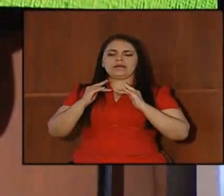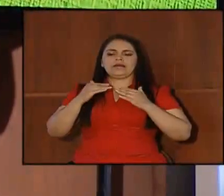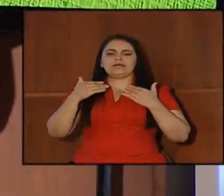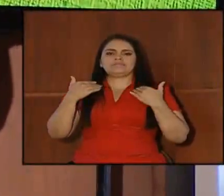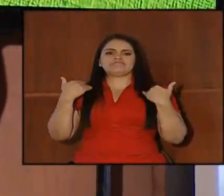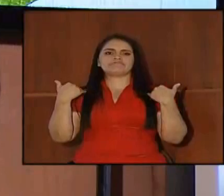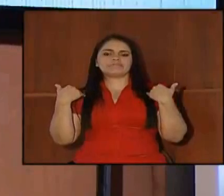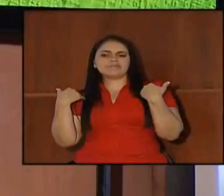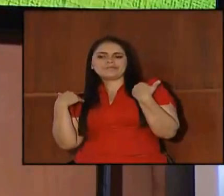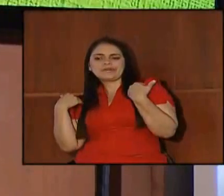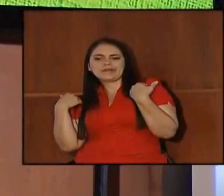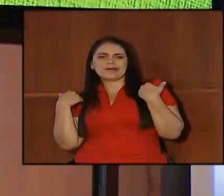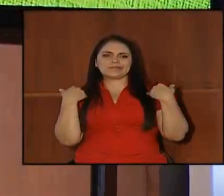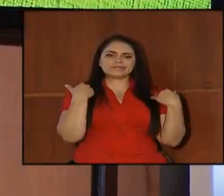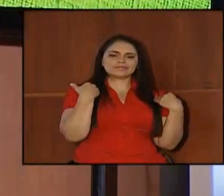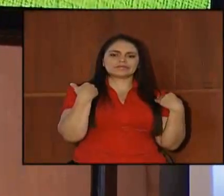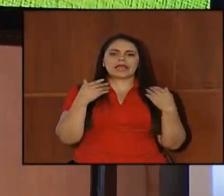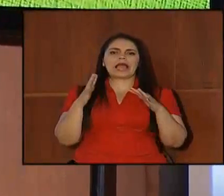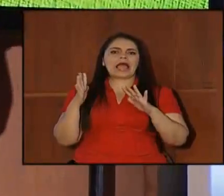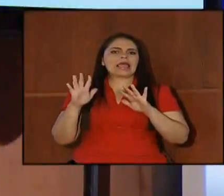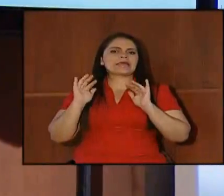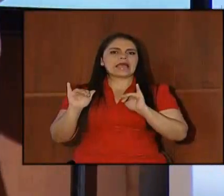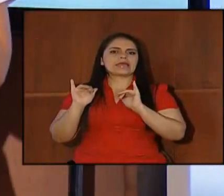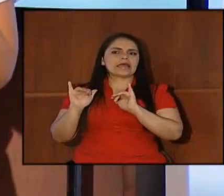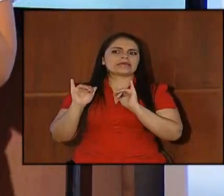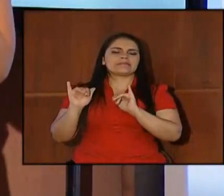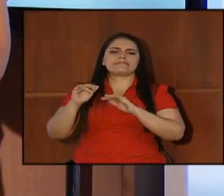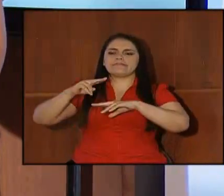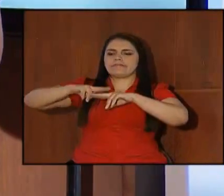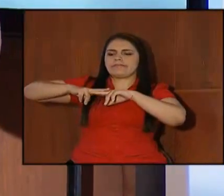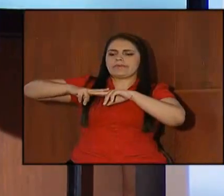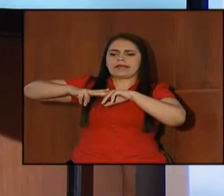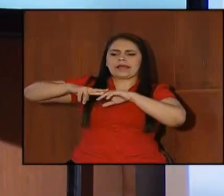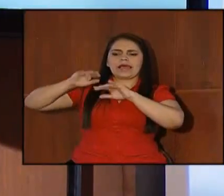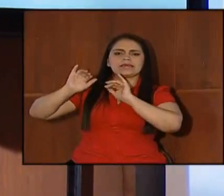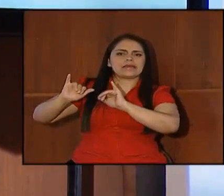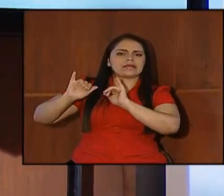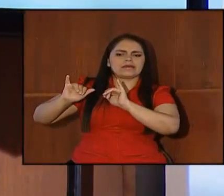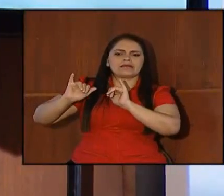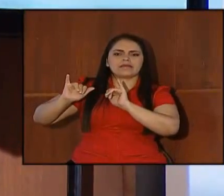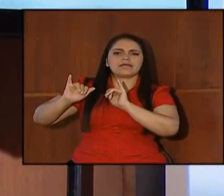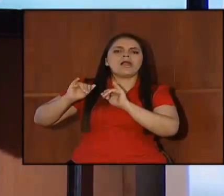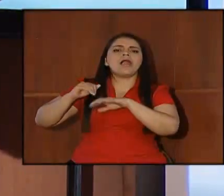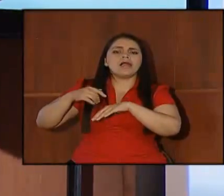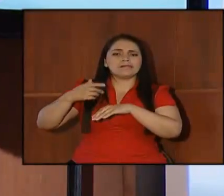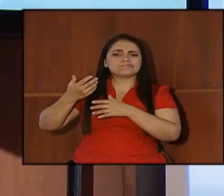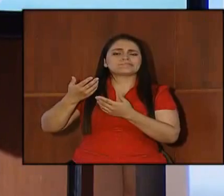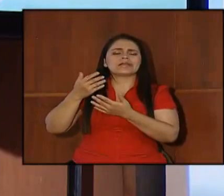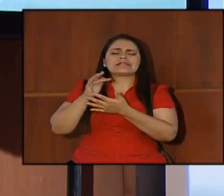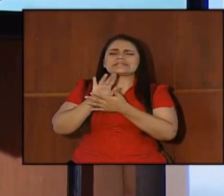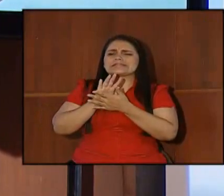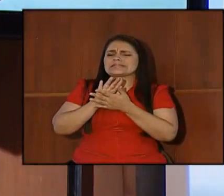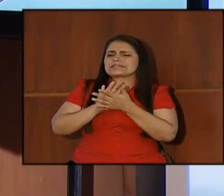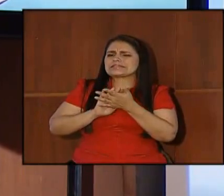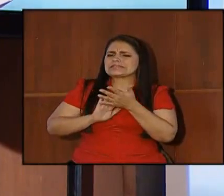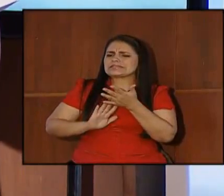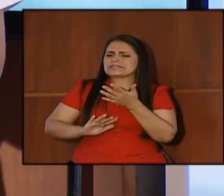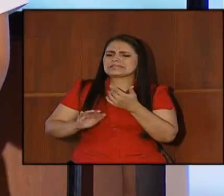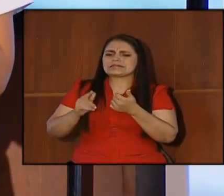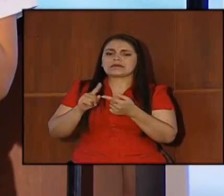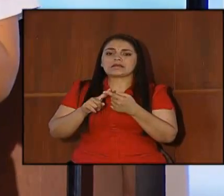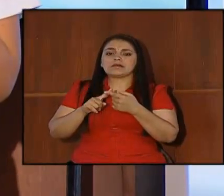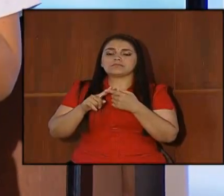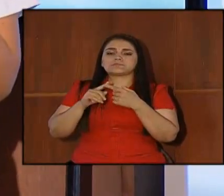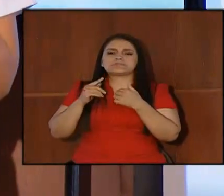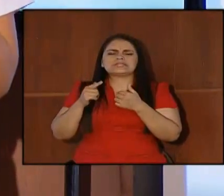Cuando un paciente está mucho rato acostado en cama, puede presentar heridas. La presión en la piel lleva a que la zona donde